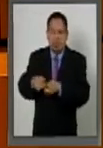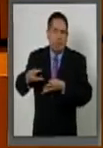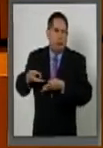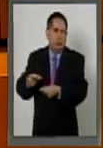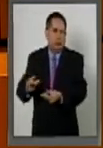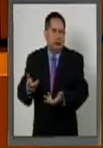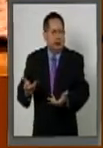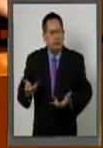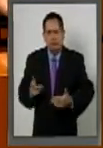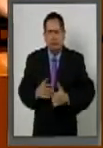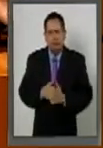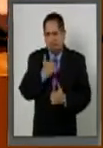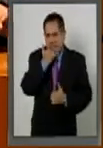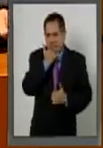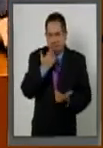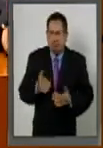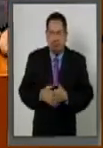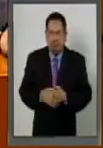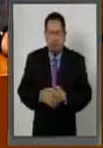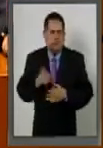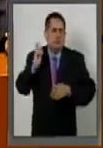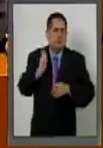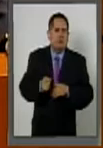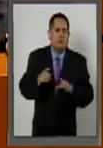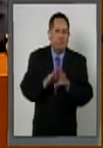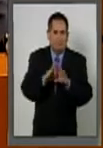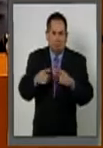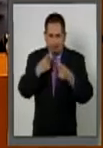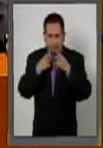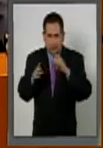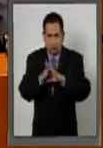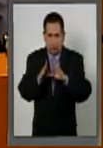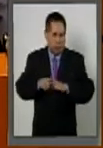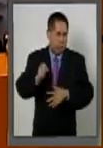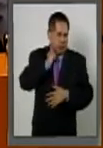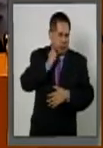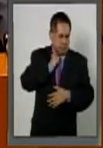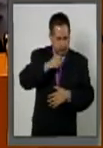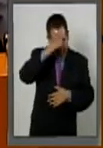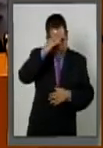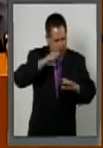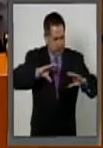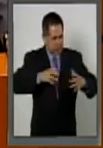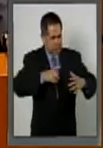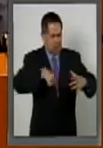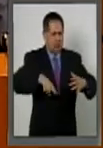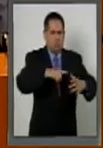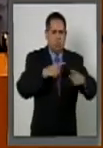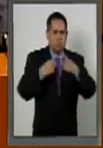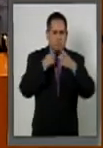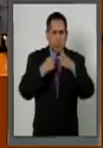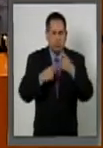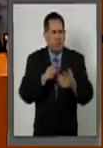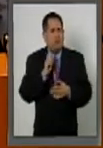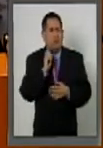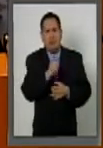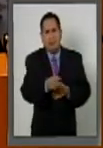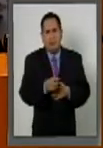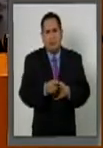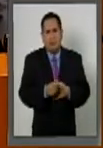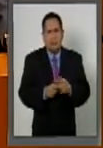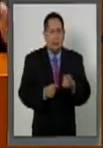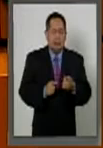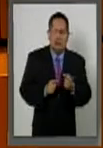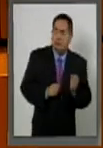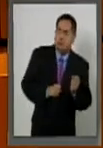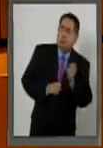porque en realidad lo que termina uno haciendo como senador es pues en cierto sentido darle un aval a la